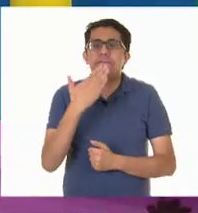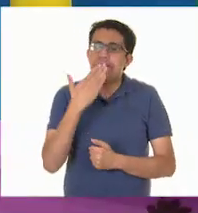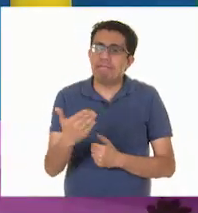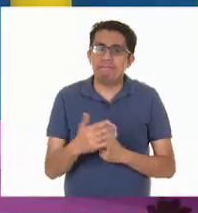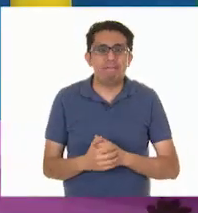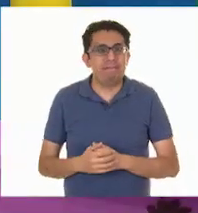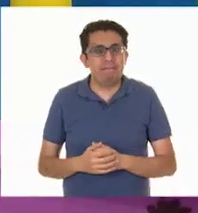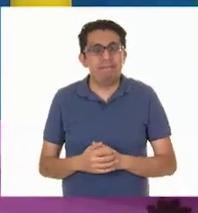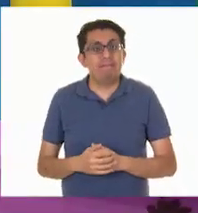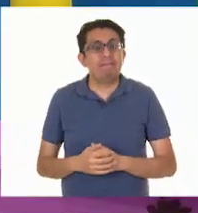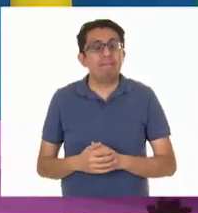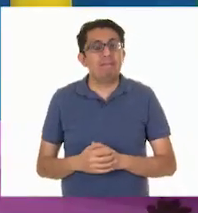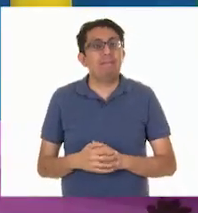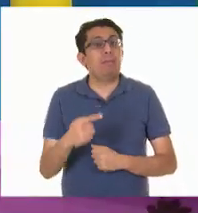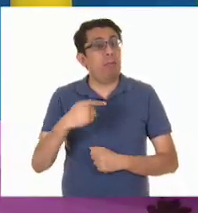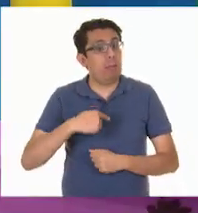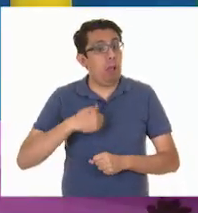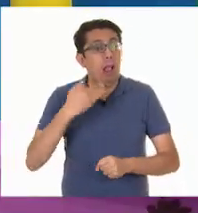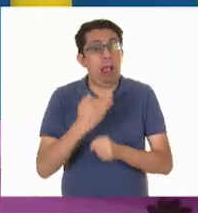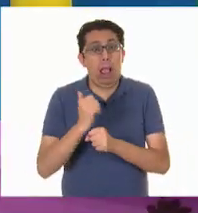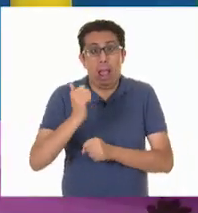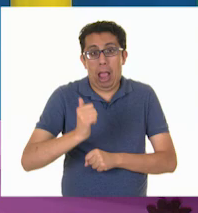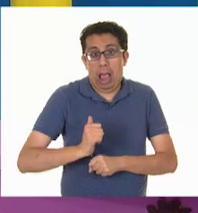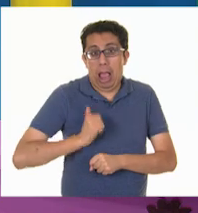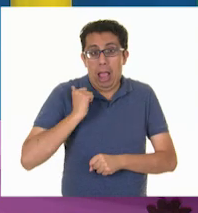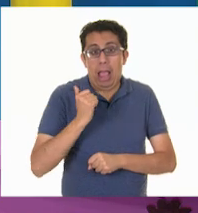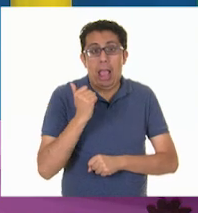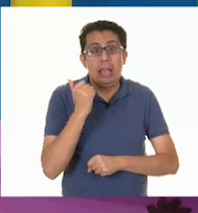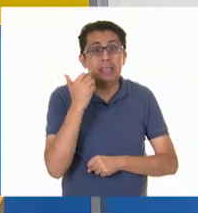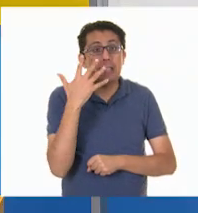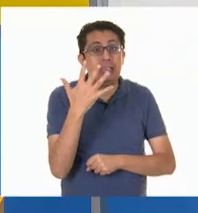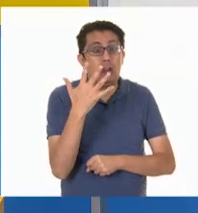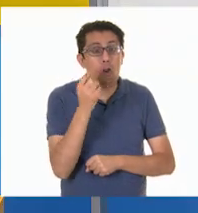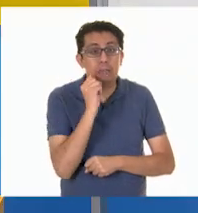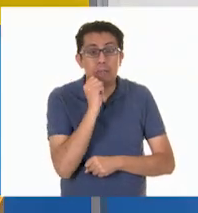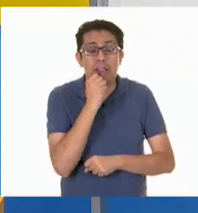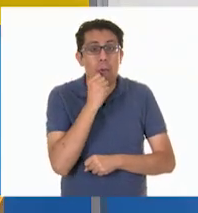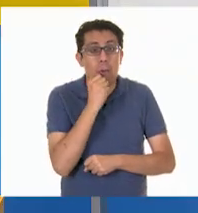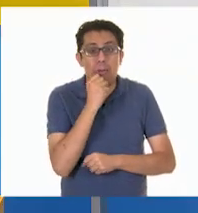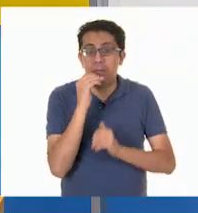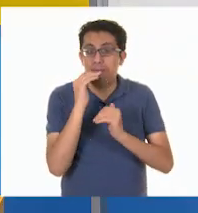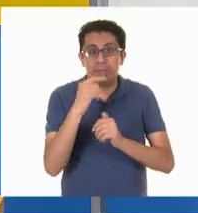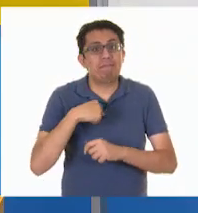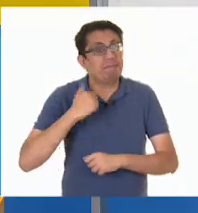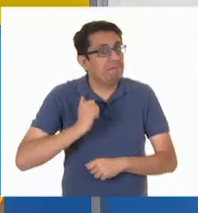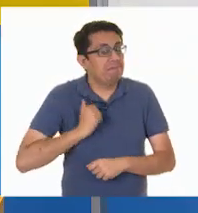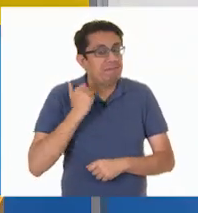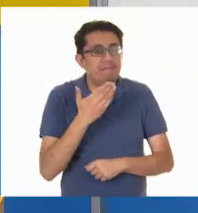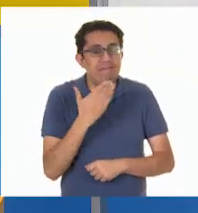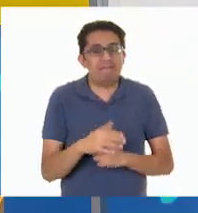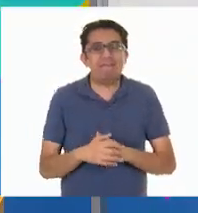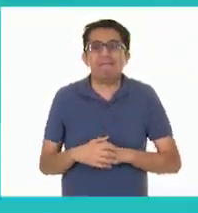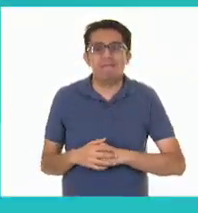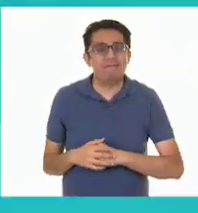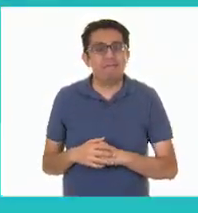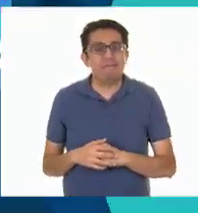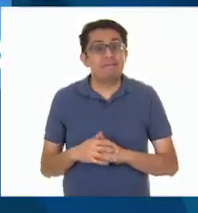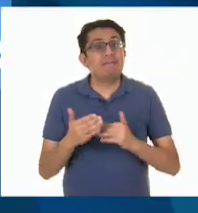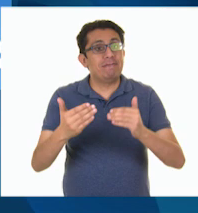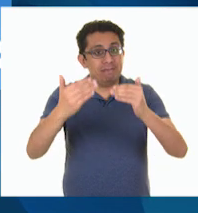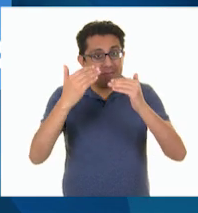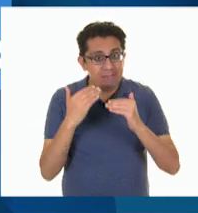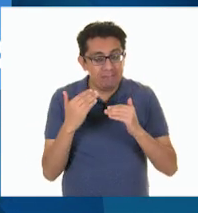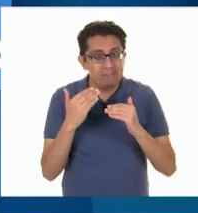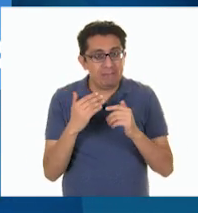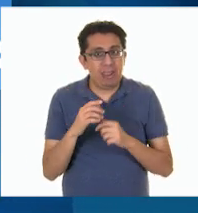Y bueno, estoy aprovechando muy bien estos 5 segundos, ¿verdad, maestra? Así es. Ay, qué bueno. Vamos a la siguiente. En la